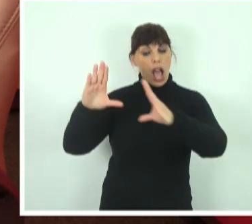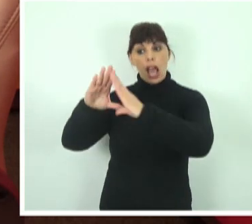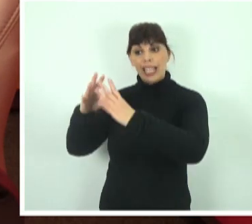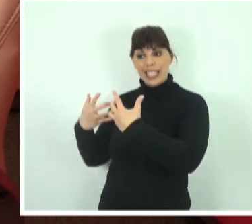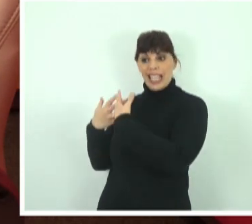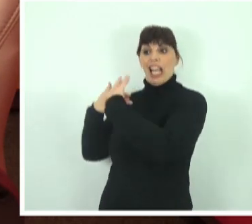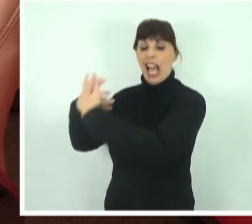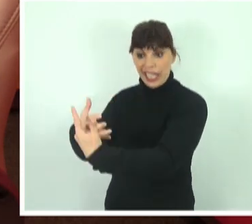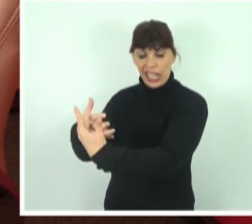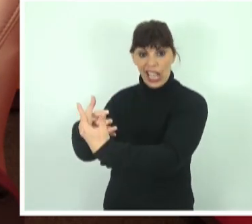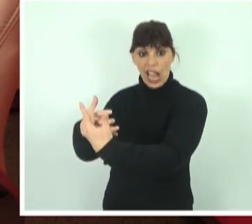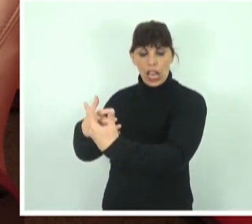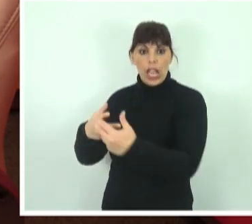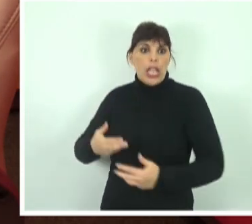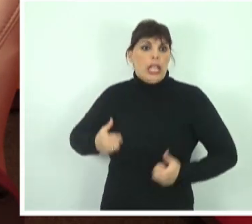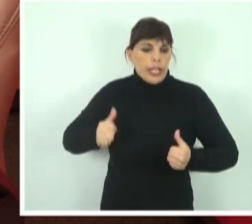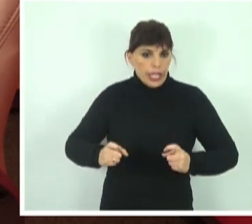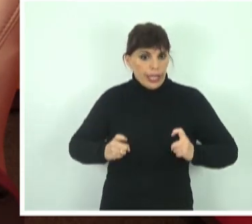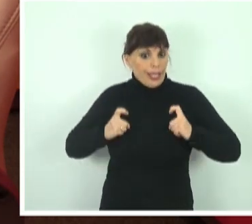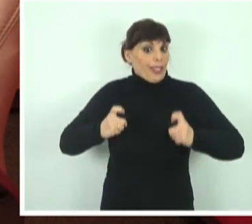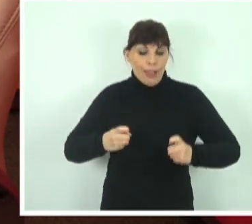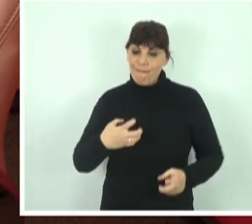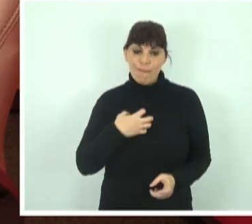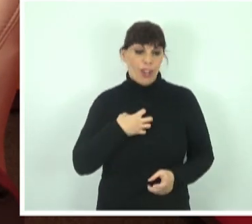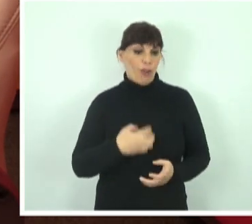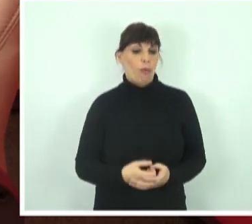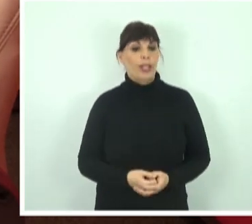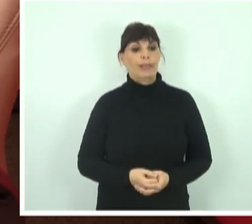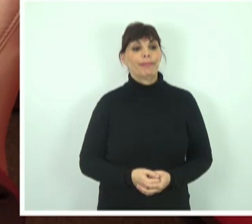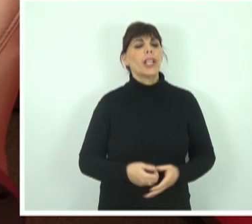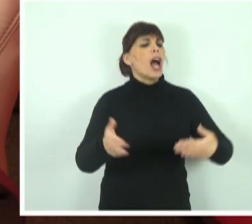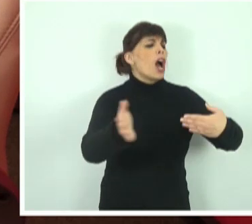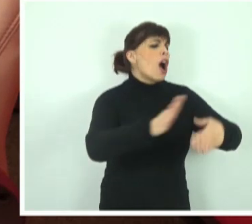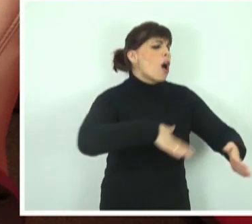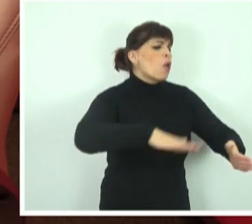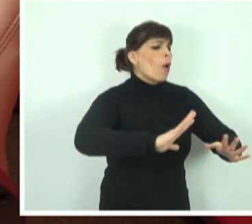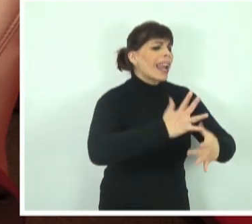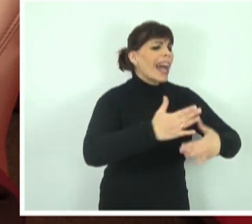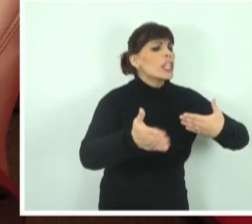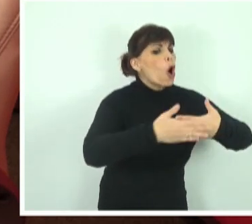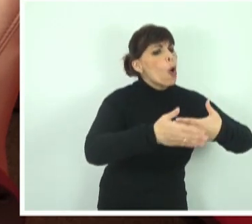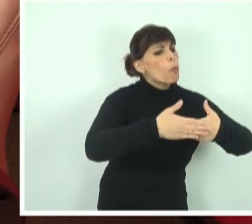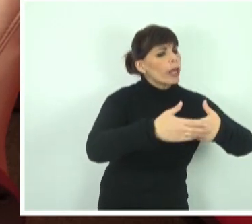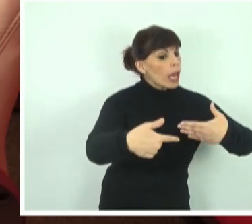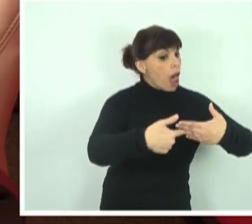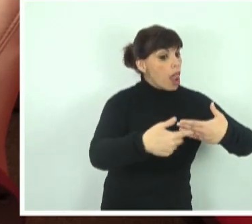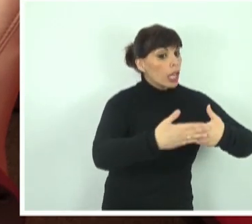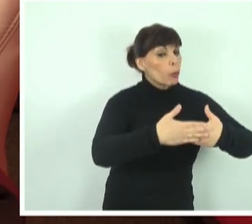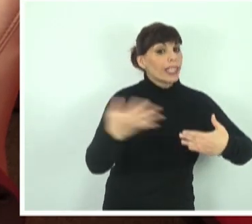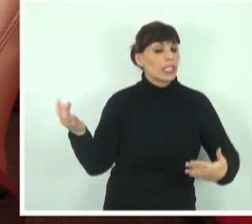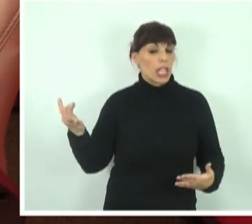¿Qué son las puertas del Hades? Si tú miras en segunda carta de Reyes, puedes